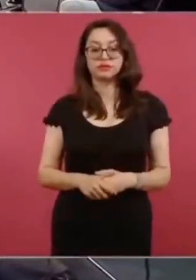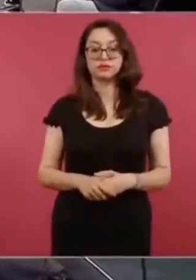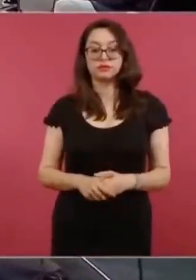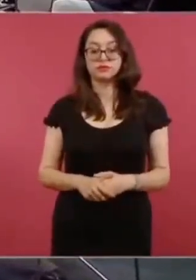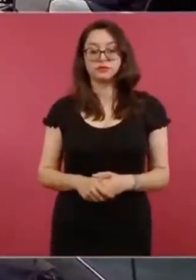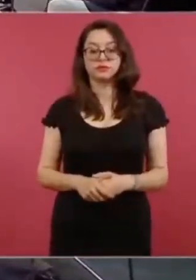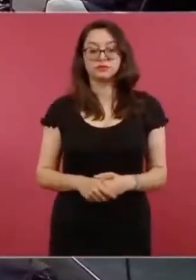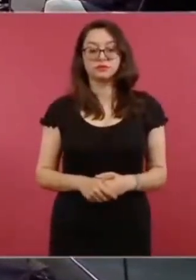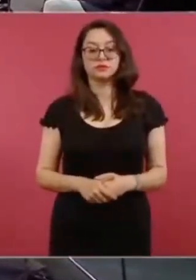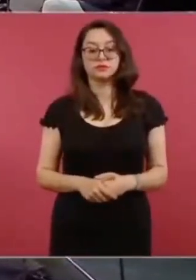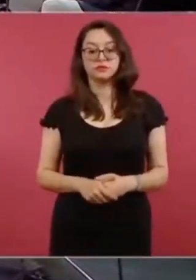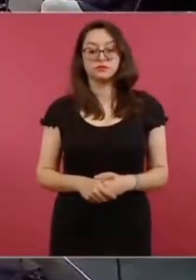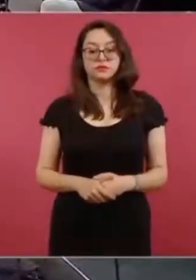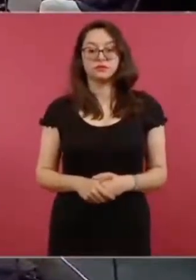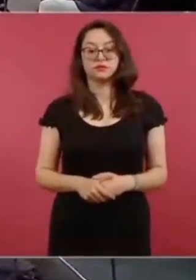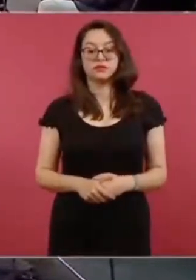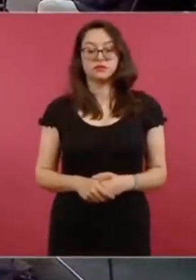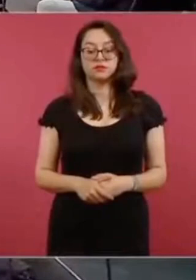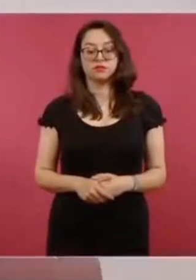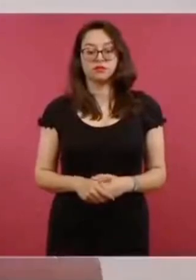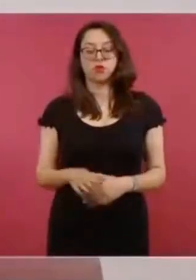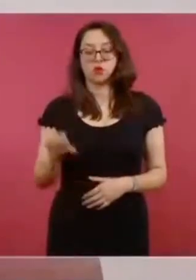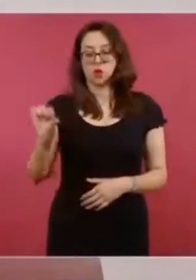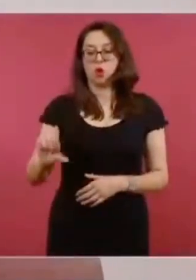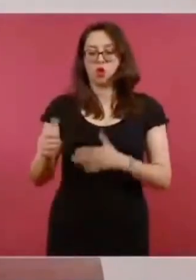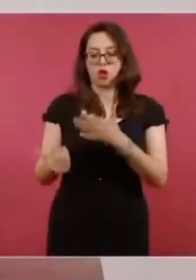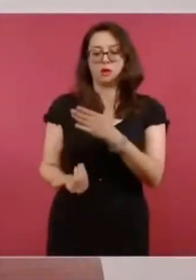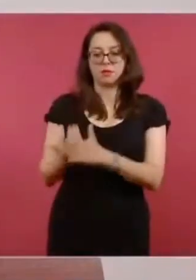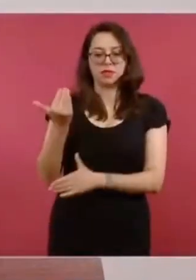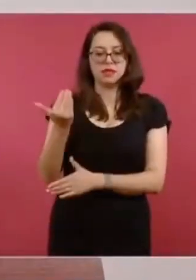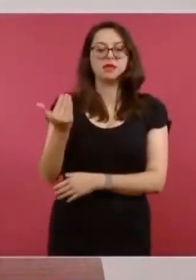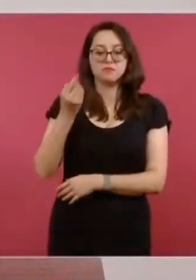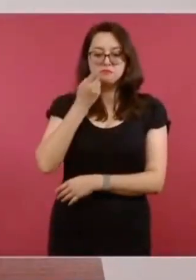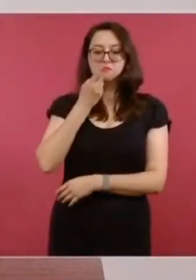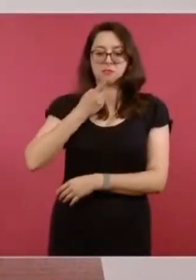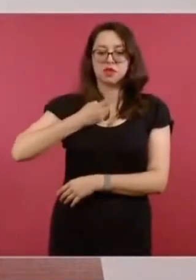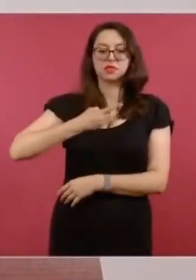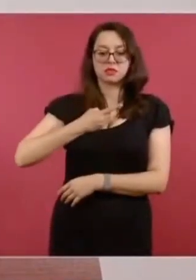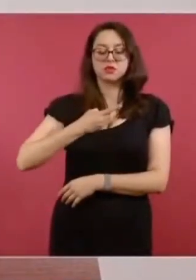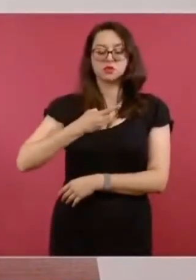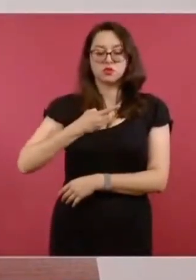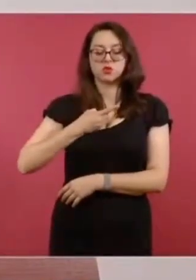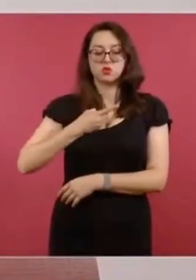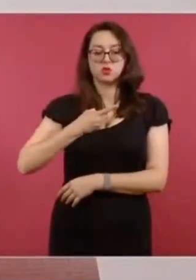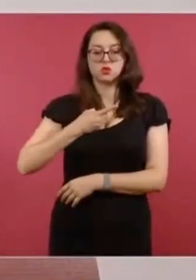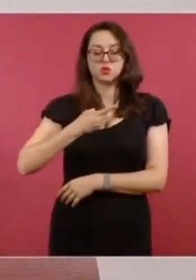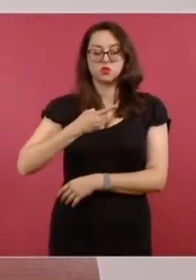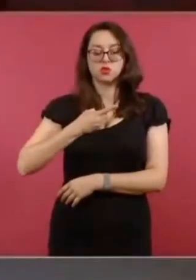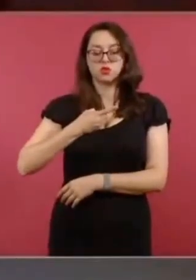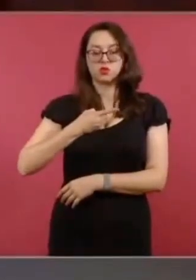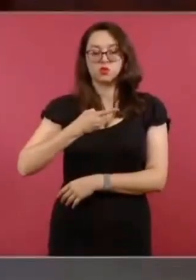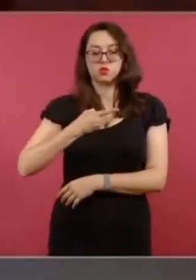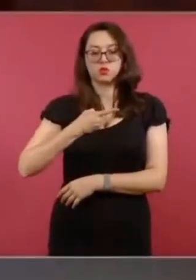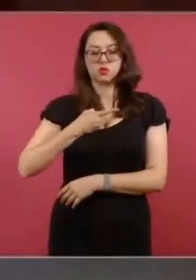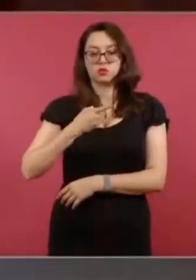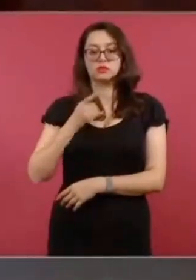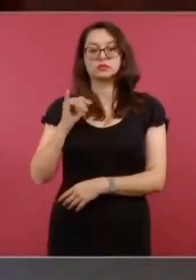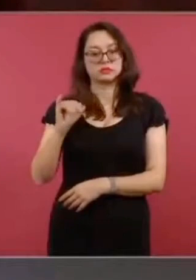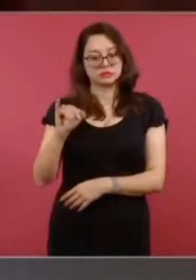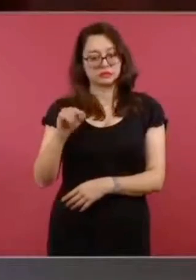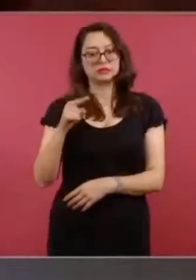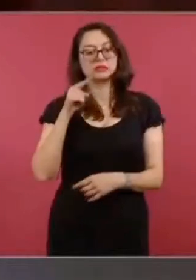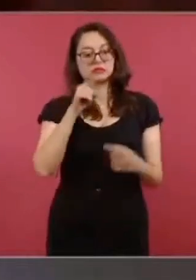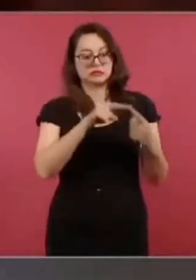de nuevo, hoy hablamos de eso en la mañana, ¿sí? Porque está esta extradición